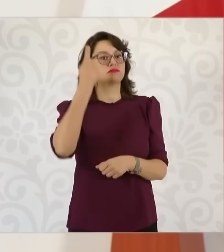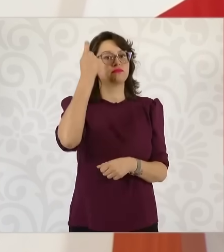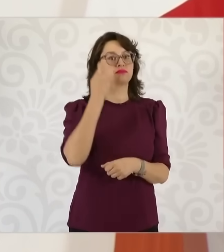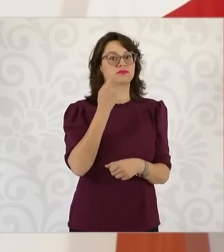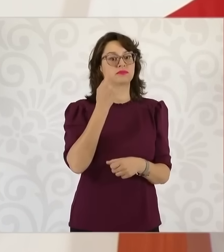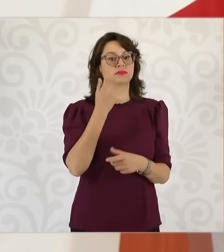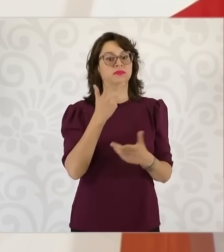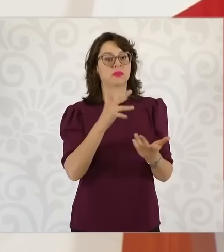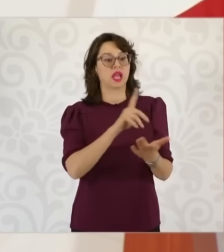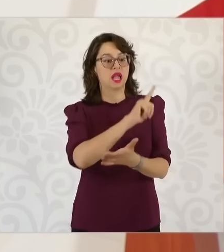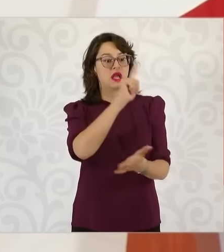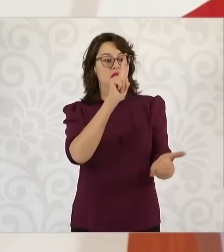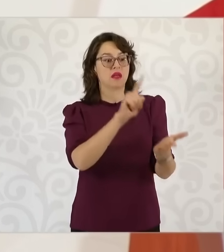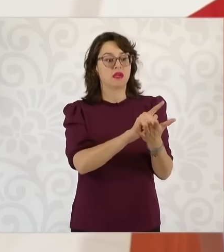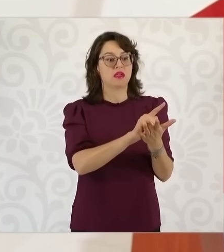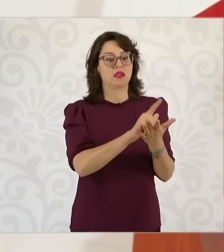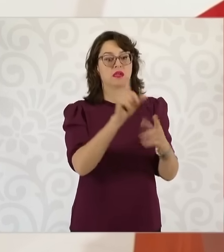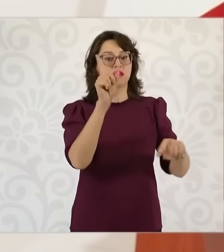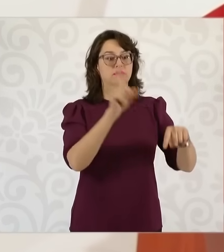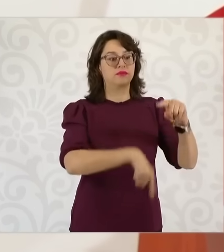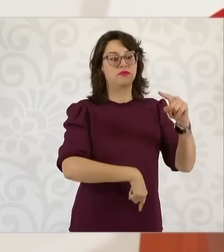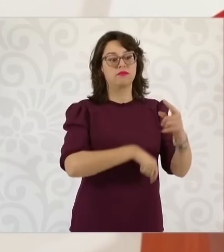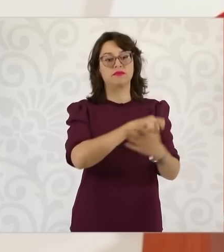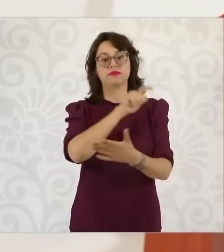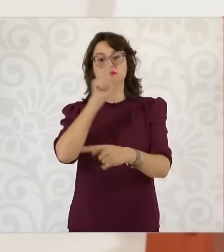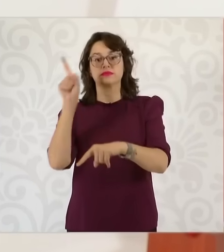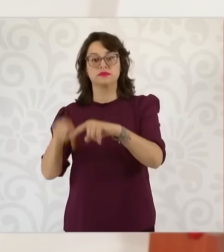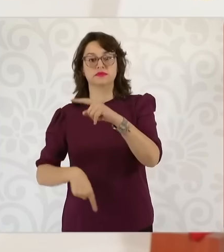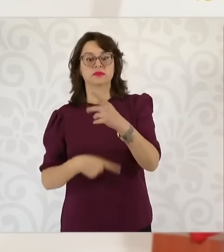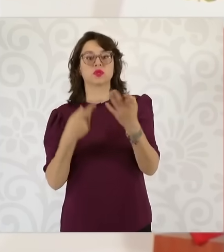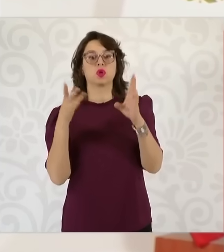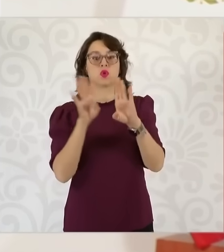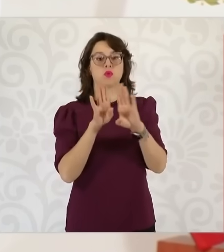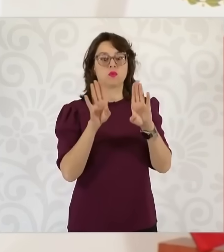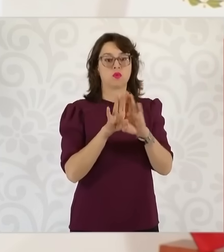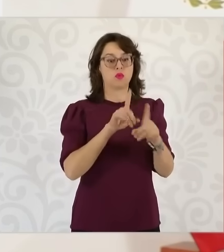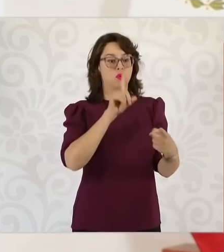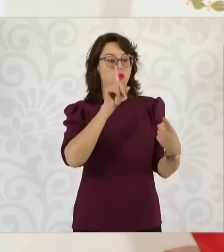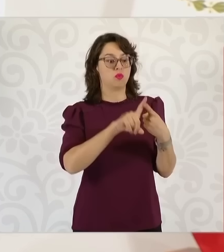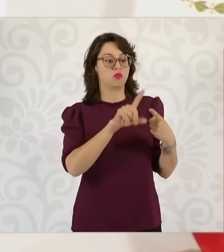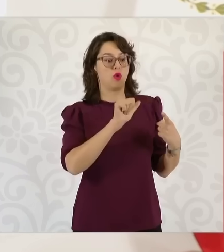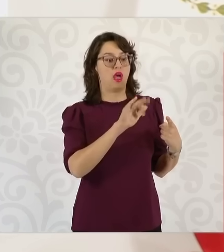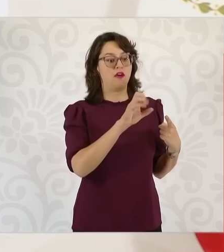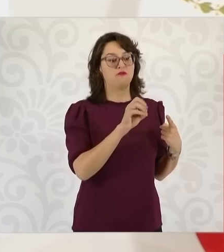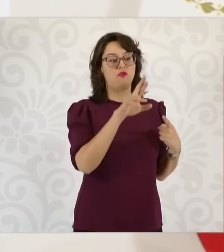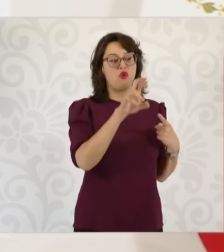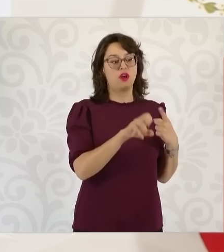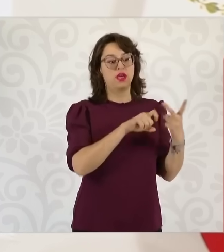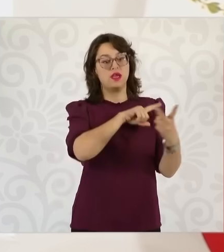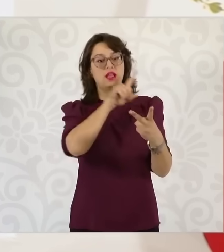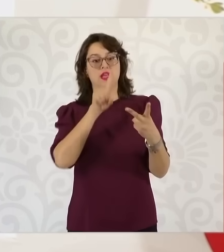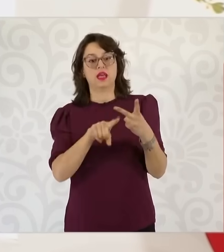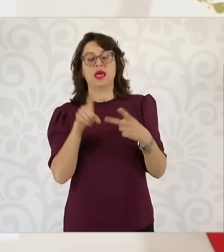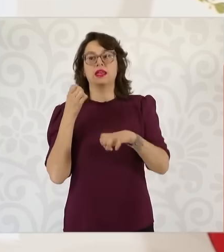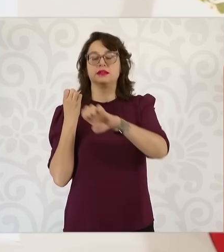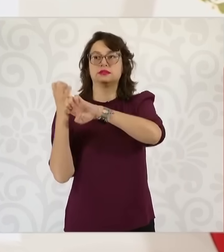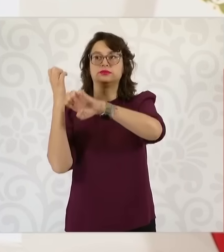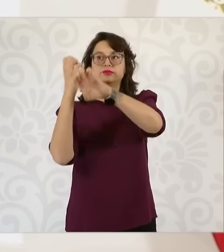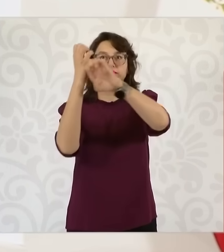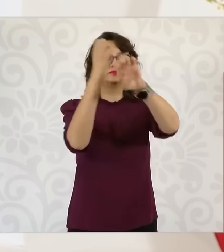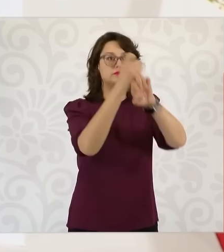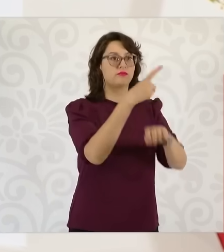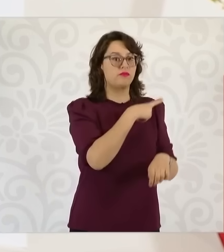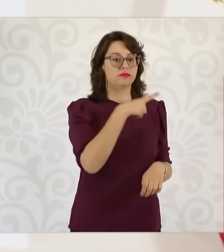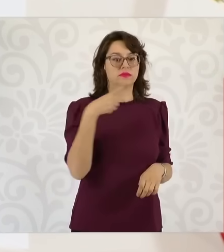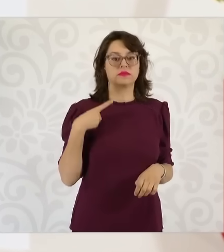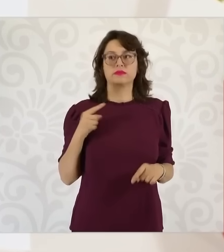ley. Una es las AFORES y la otra es la deuda de los estados. Y ayer expliqué claramente cómo la deuda de los